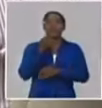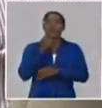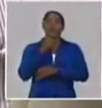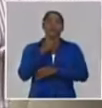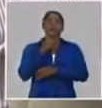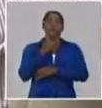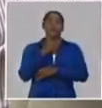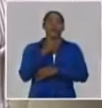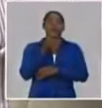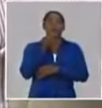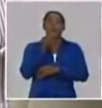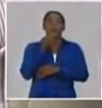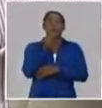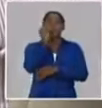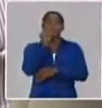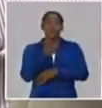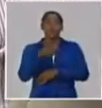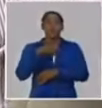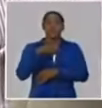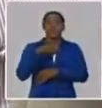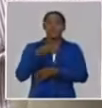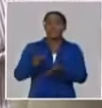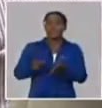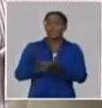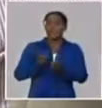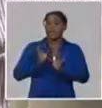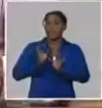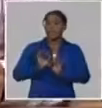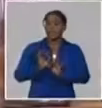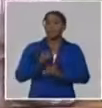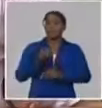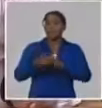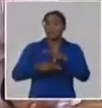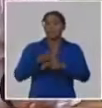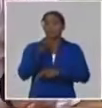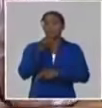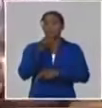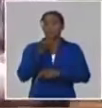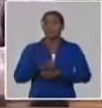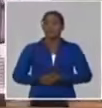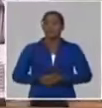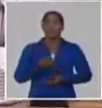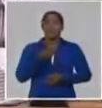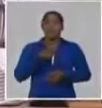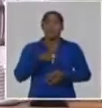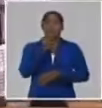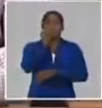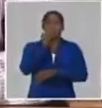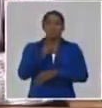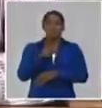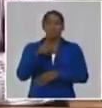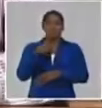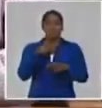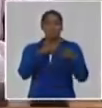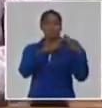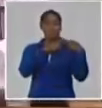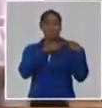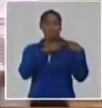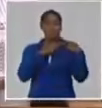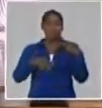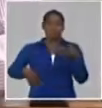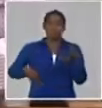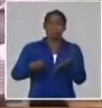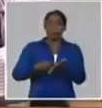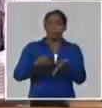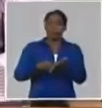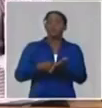quienes realmente responden a este tipo de mercado. O sea, las figuras que están autorizadas a comprar deben de acreditarse presentando